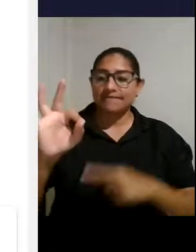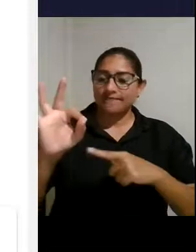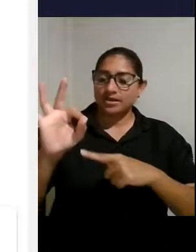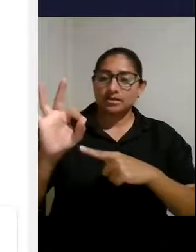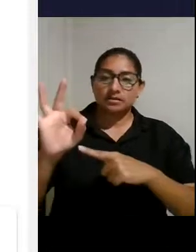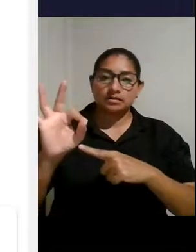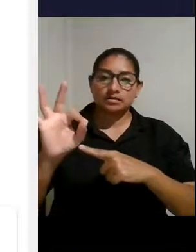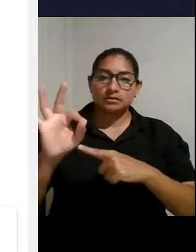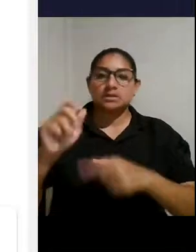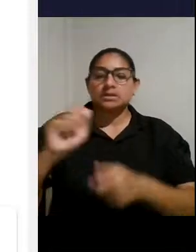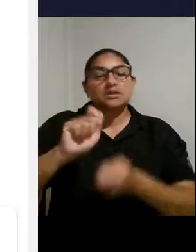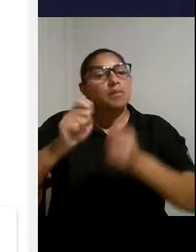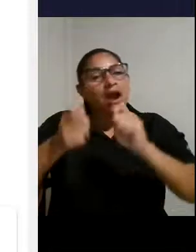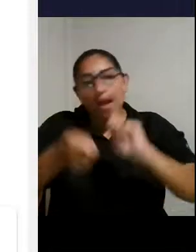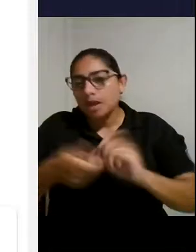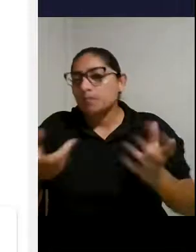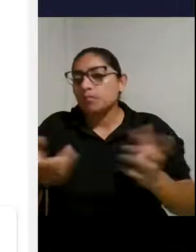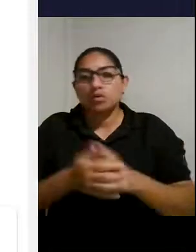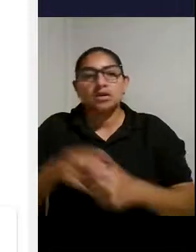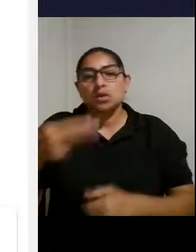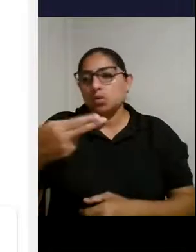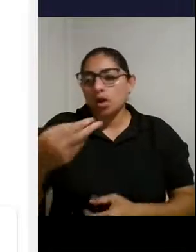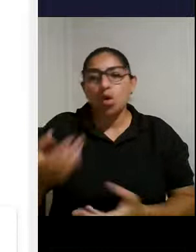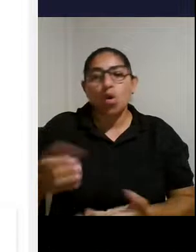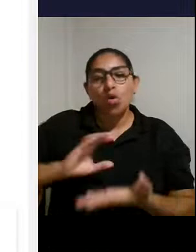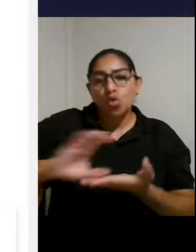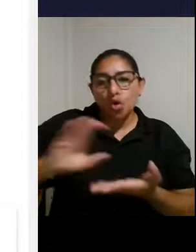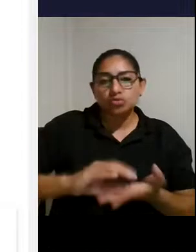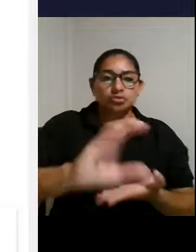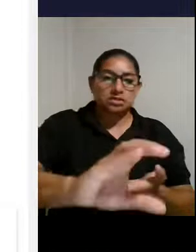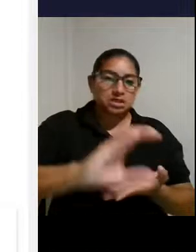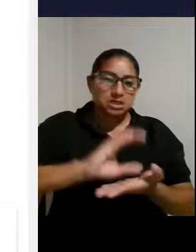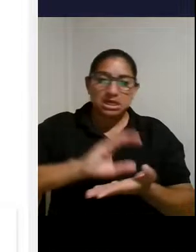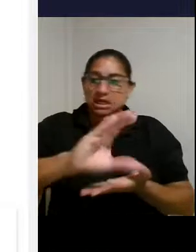por igual costos, ingresos,